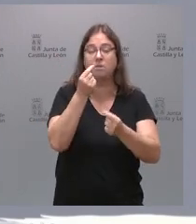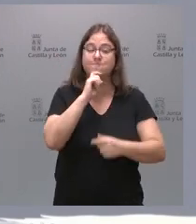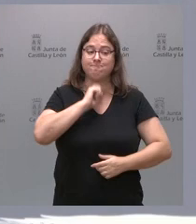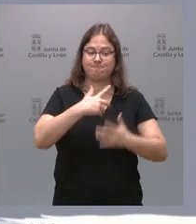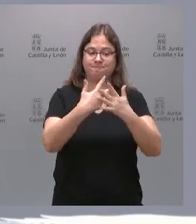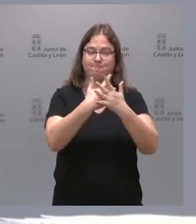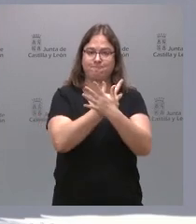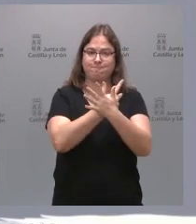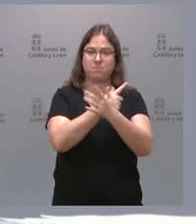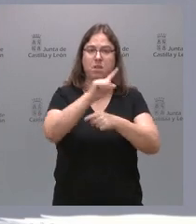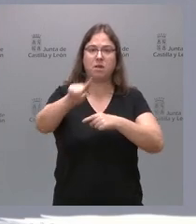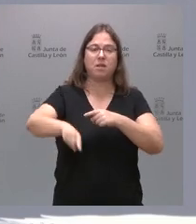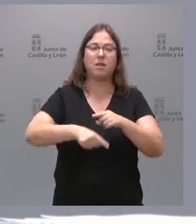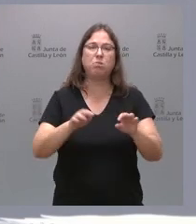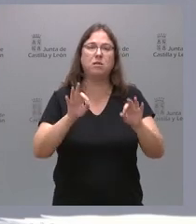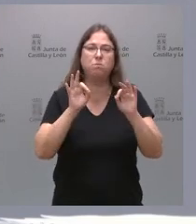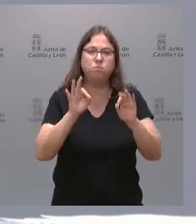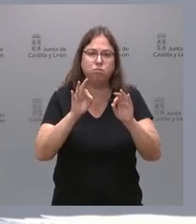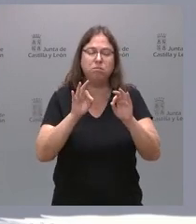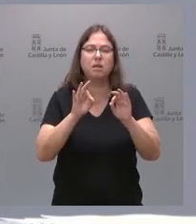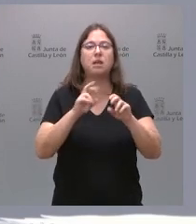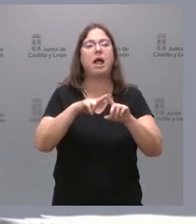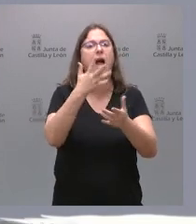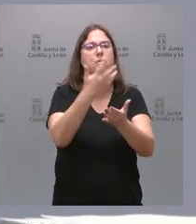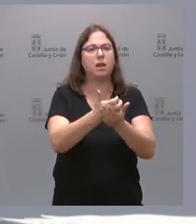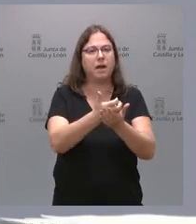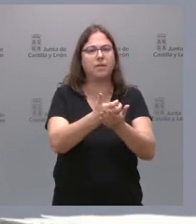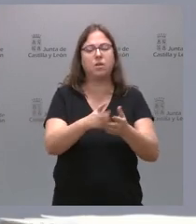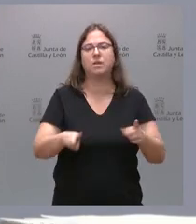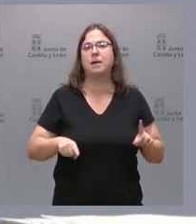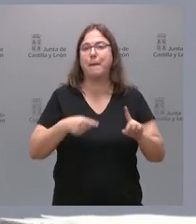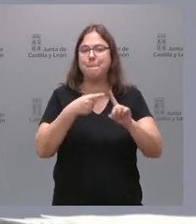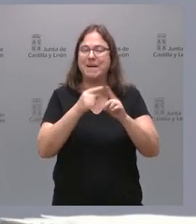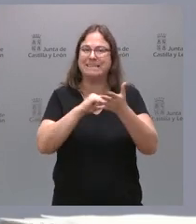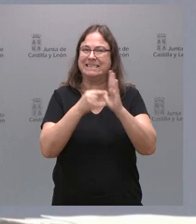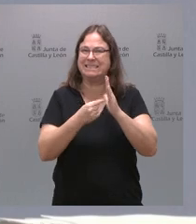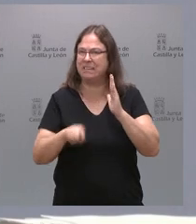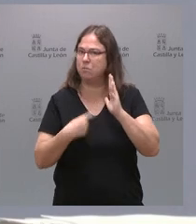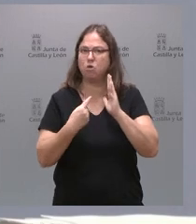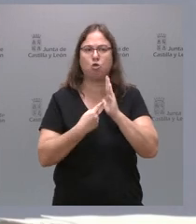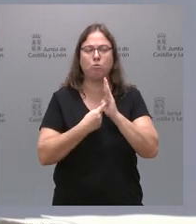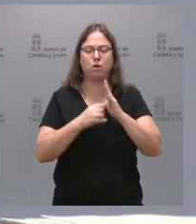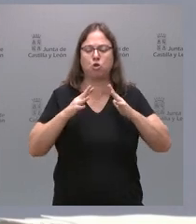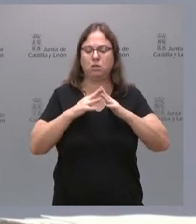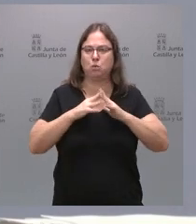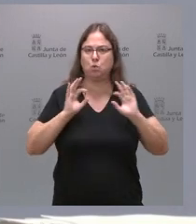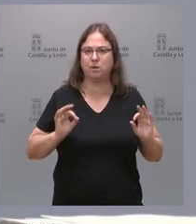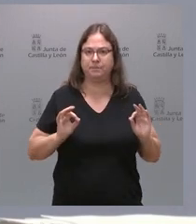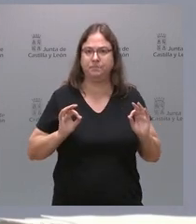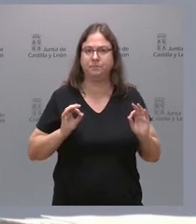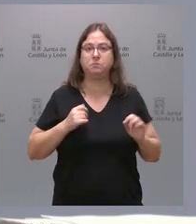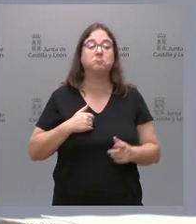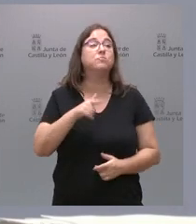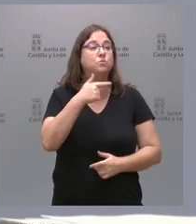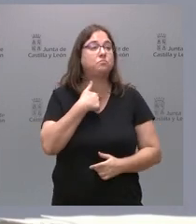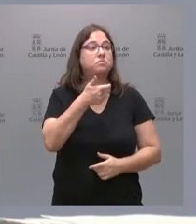van a definir y luego ya vendrá la inversión específica la inversión tanto en las aplicaciones como en todo el sistema de infraestructuras tanto no sé si